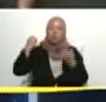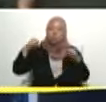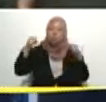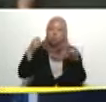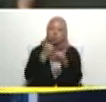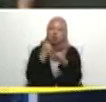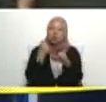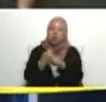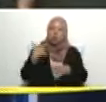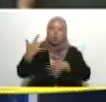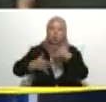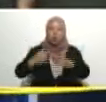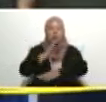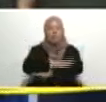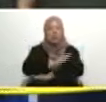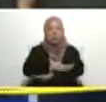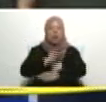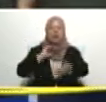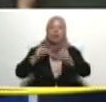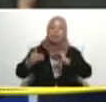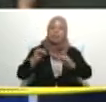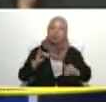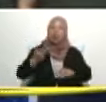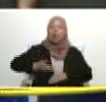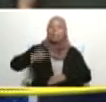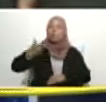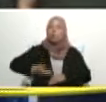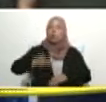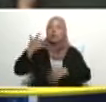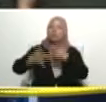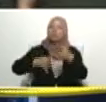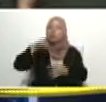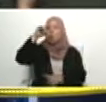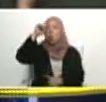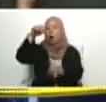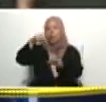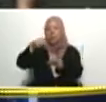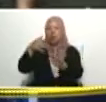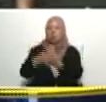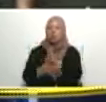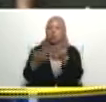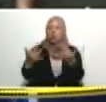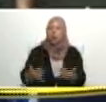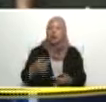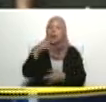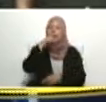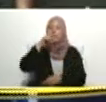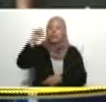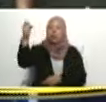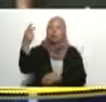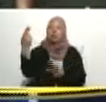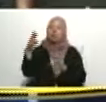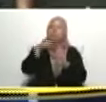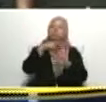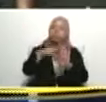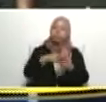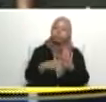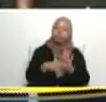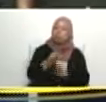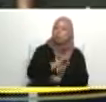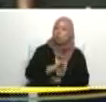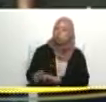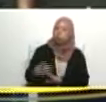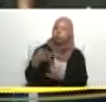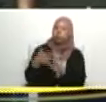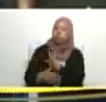con disciplina y profesionalismo las importantes misiones que nos ha ordenado, entre las cuales está el